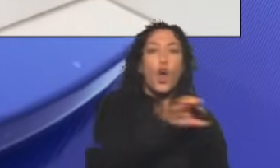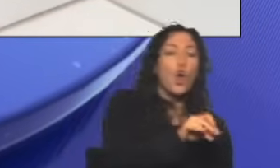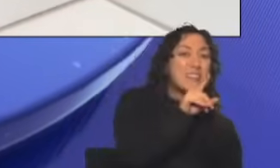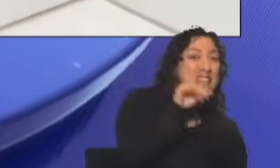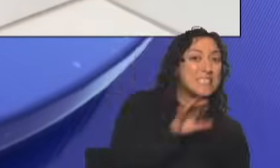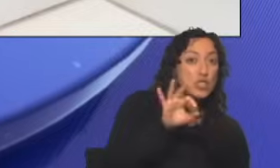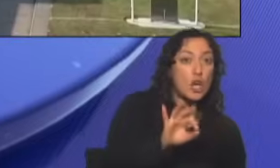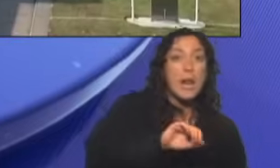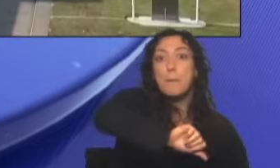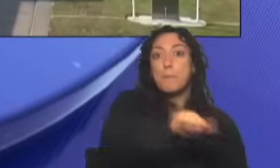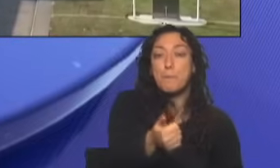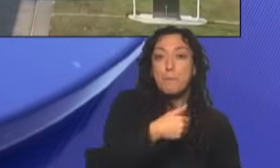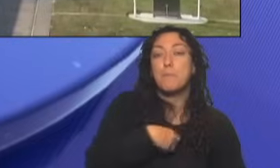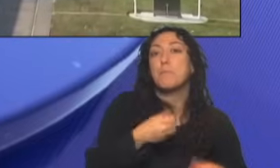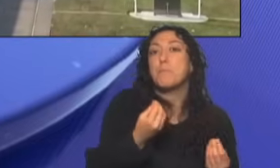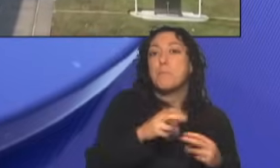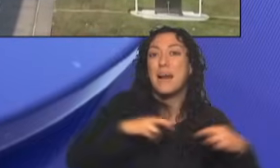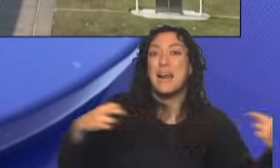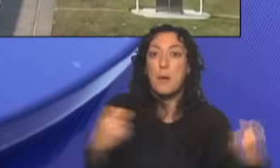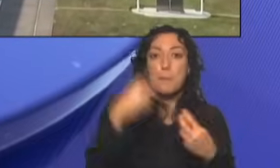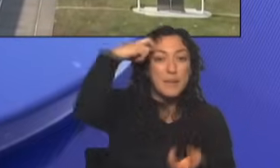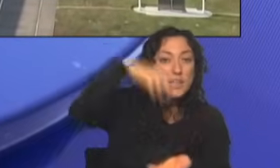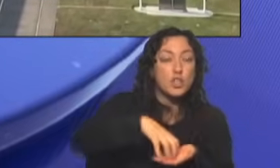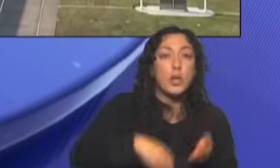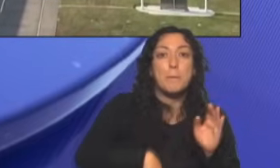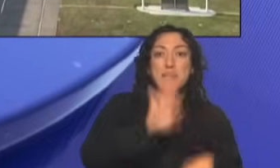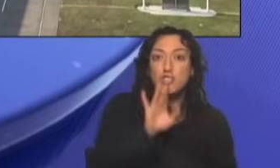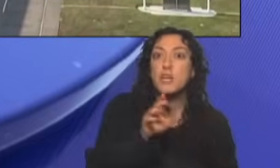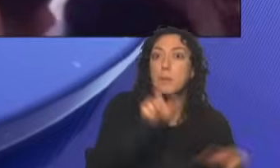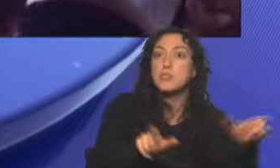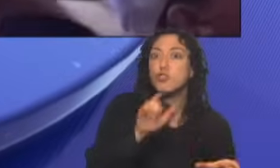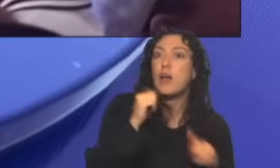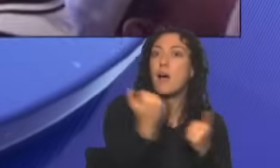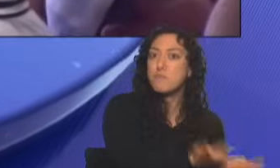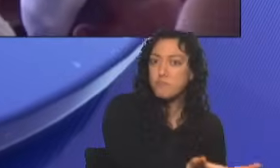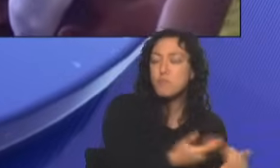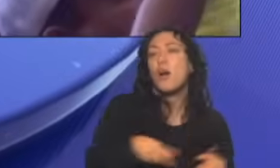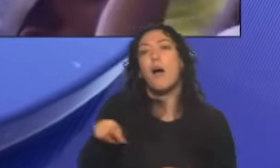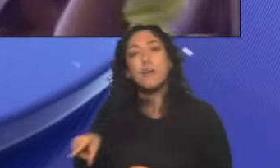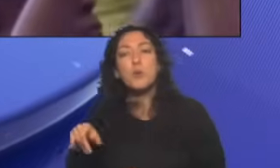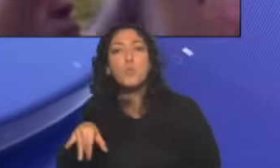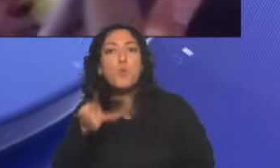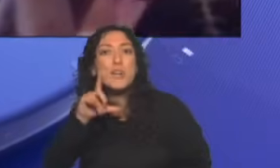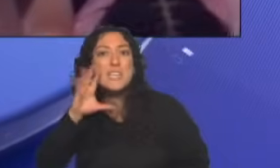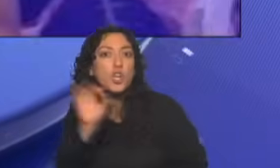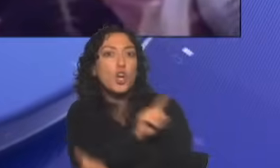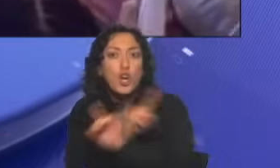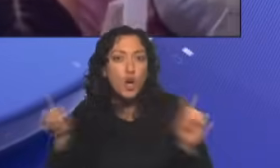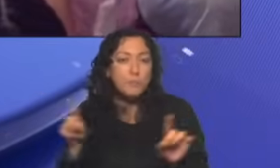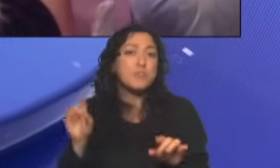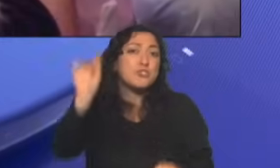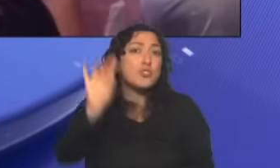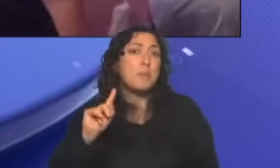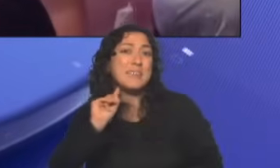logrado la mayoría parlamentaria, Mulino no la logra, y con lo cual tiene solamente 13 escaños y tendría